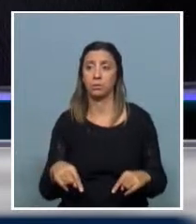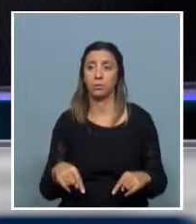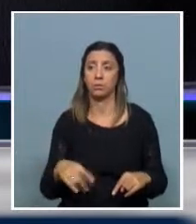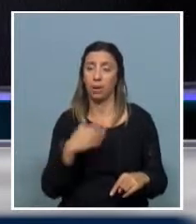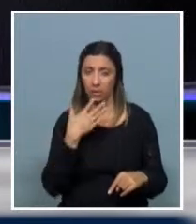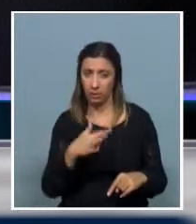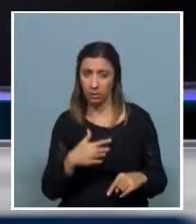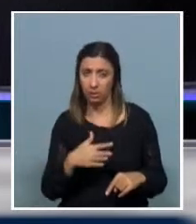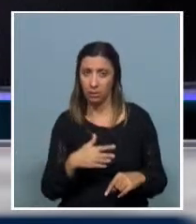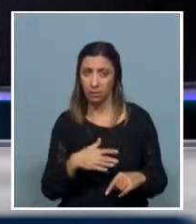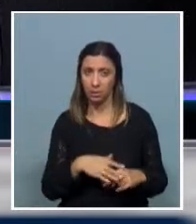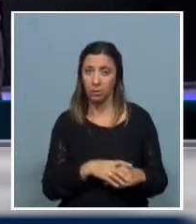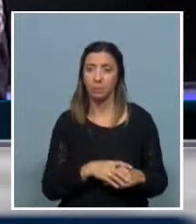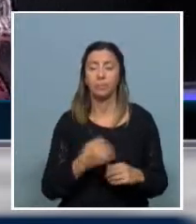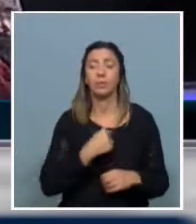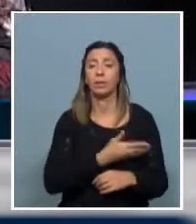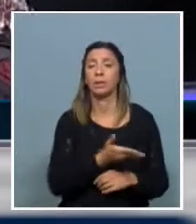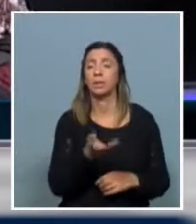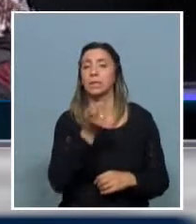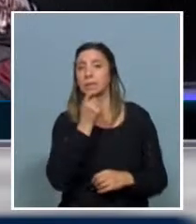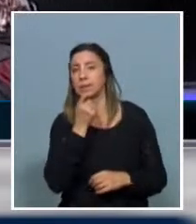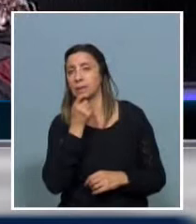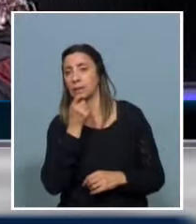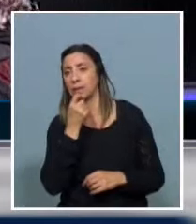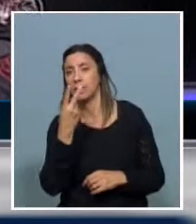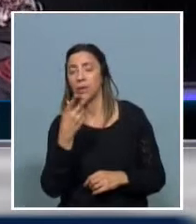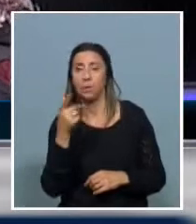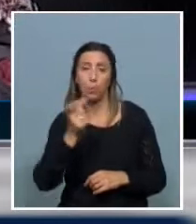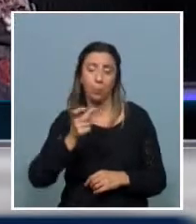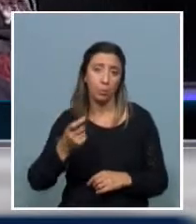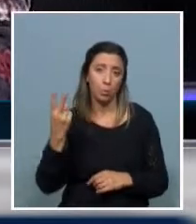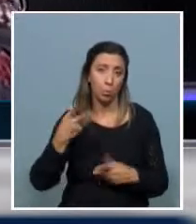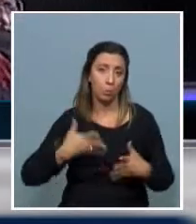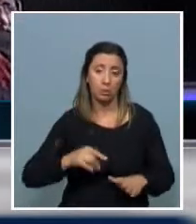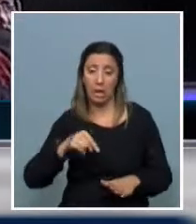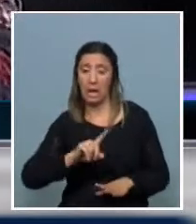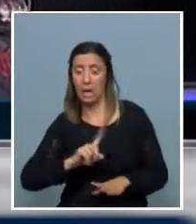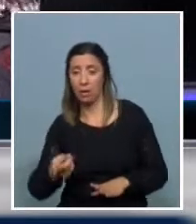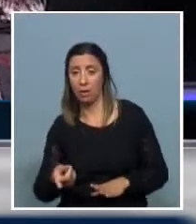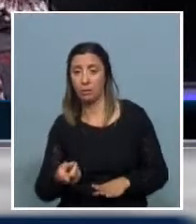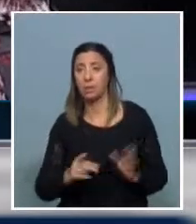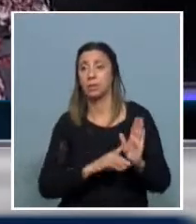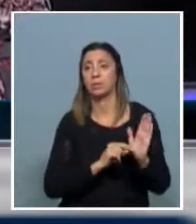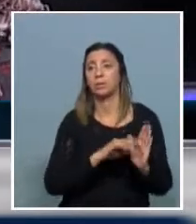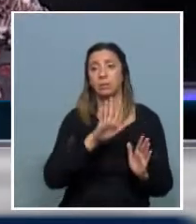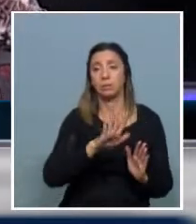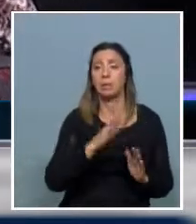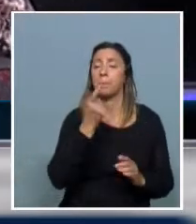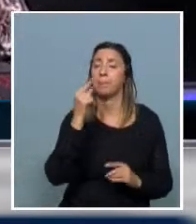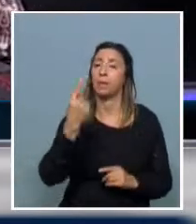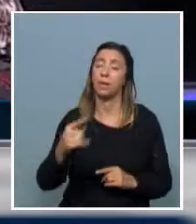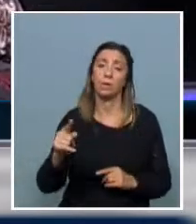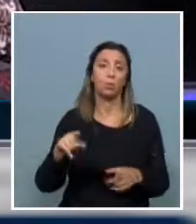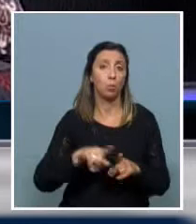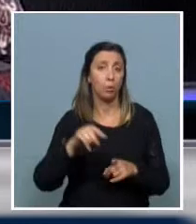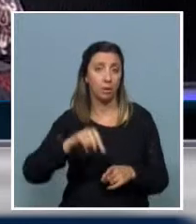¿me entiende? Uh-huh. Entonces, generalmente cuando ninguno de los dos ha nacido en San Luis, suelen caer en el artículo quinto. Ahora, esto no